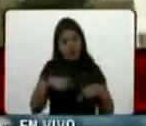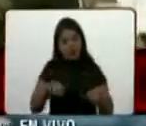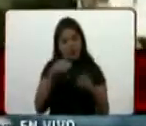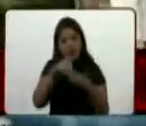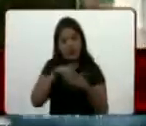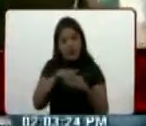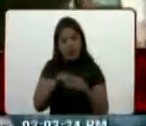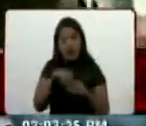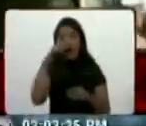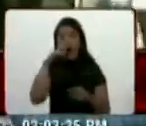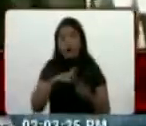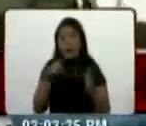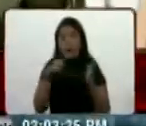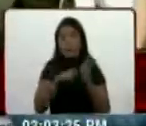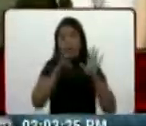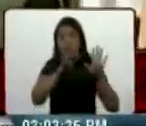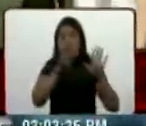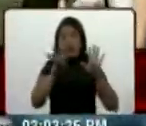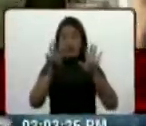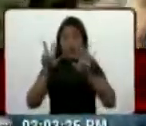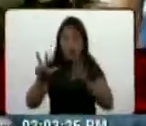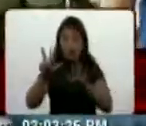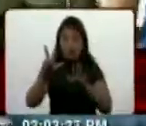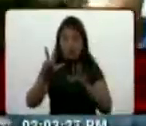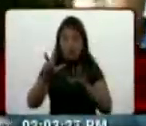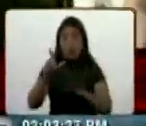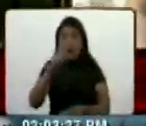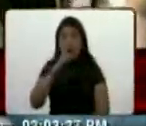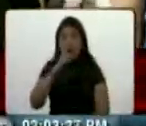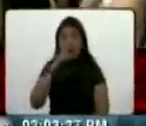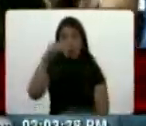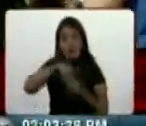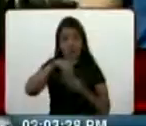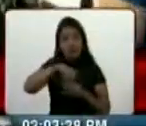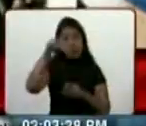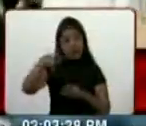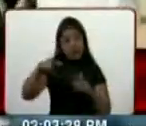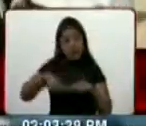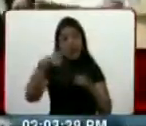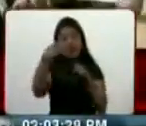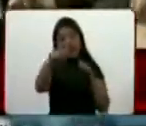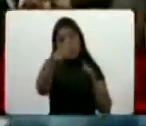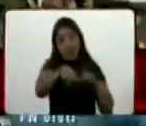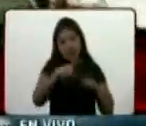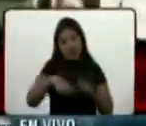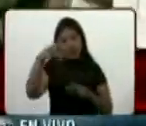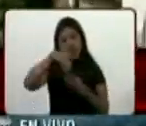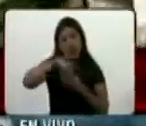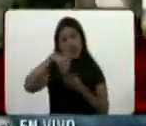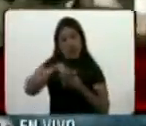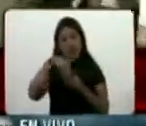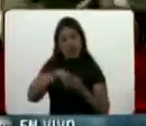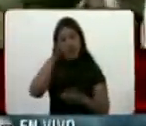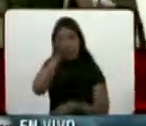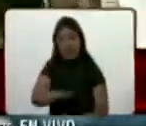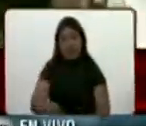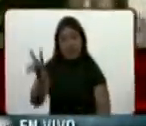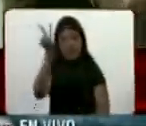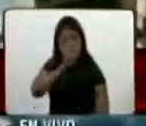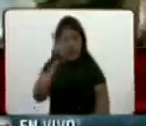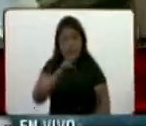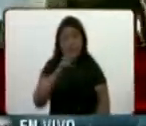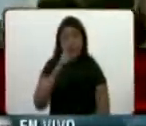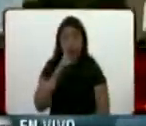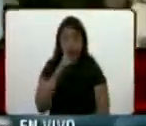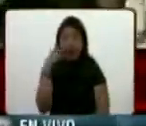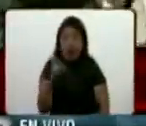el año 1998 Nicolás Maduro ejerce su derecho a voto aquí. En diversas elecciones que se han realizado en el territorio nacional, Nicolás Maduro ha